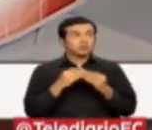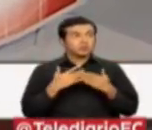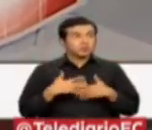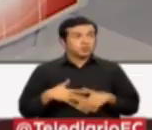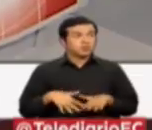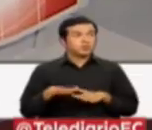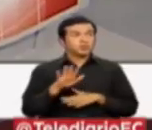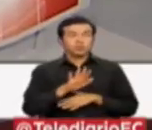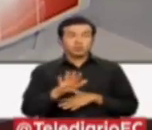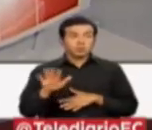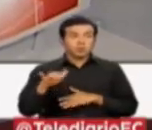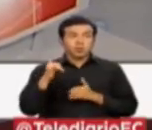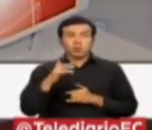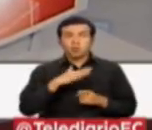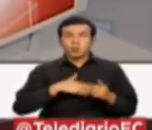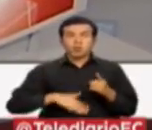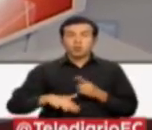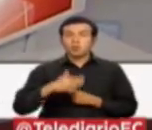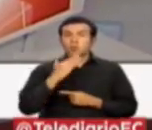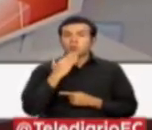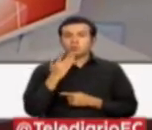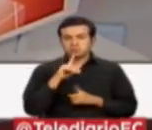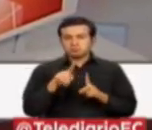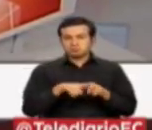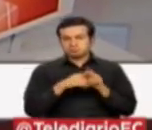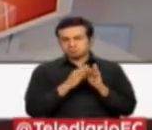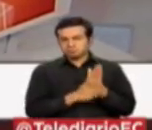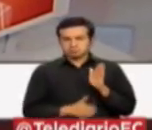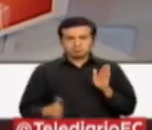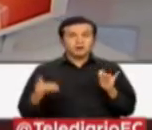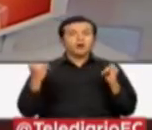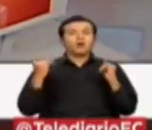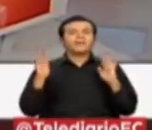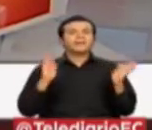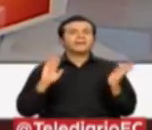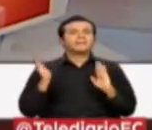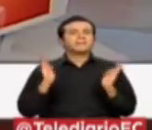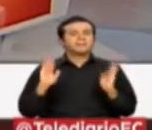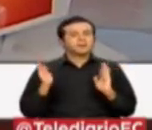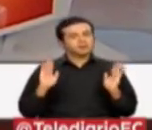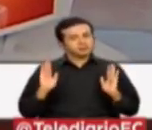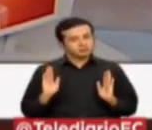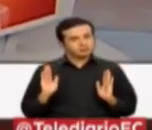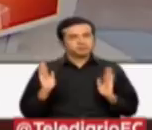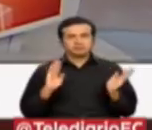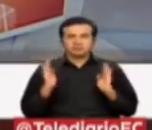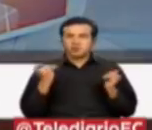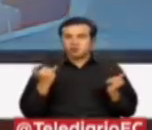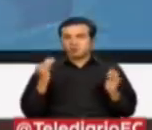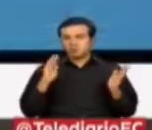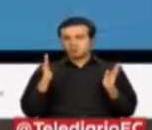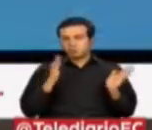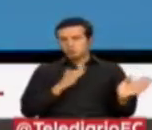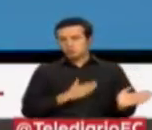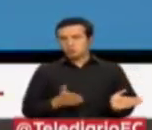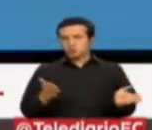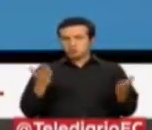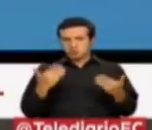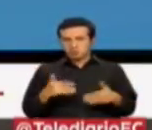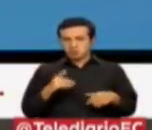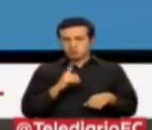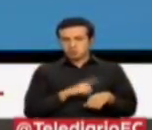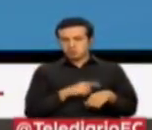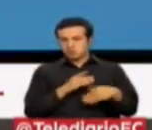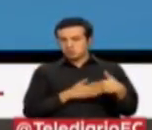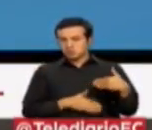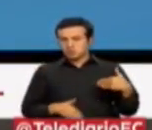dan cuenta de que hay un momento, partamos de decir que es un momento de transición. Un momento de transición en la medida en que se cierra un ciclo